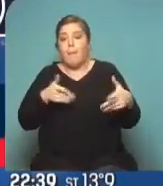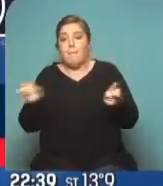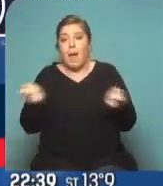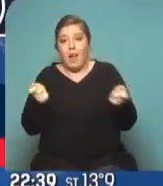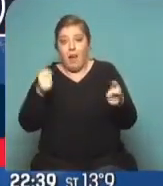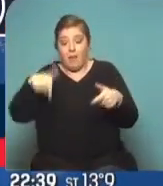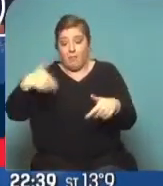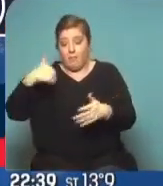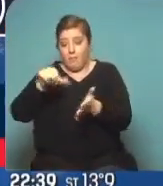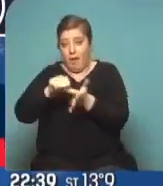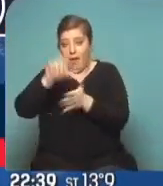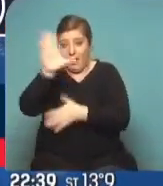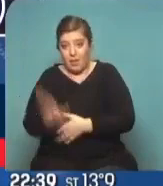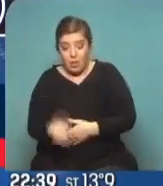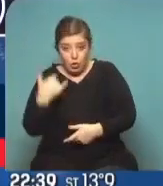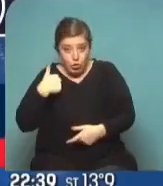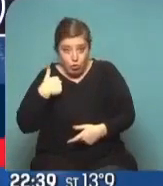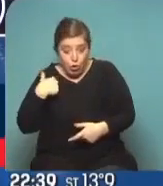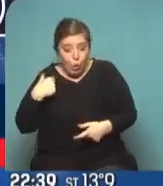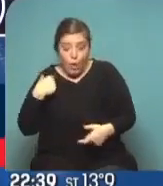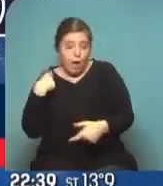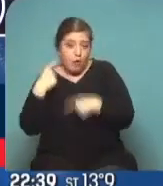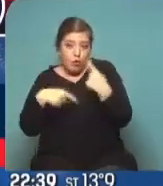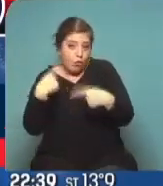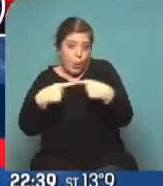voy a seguir dejando todo como lo he dejado del primer día.